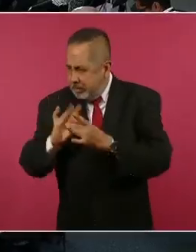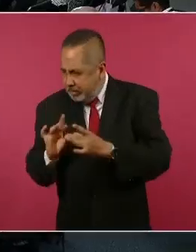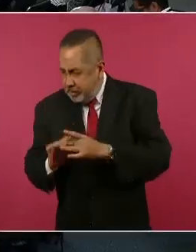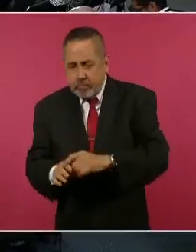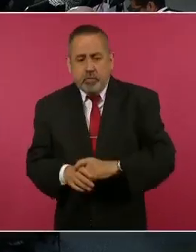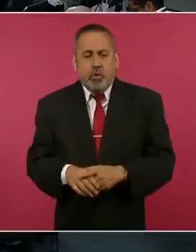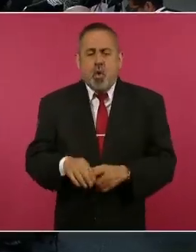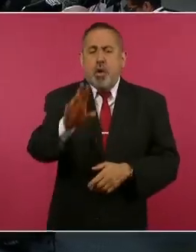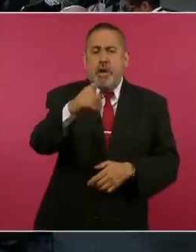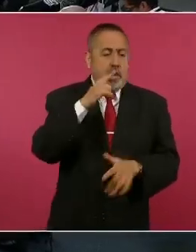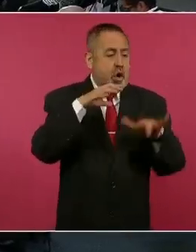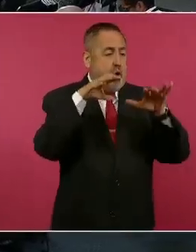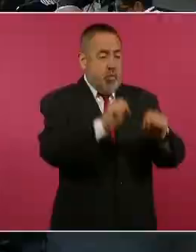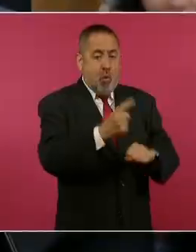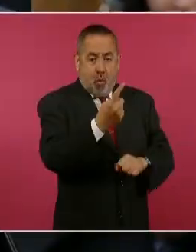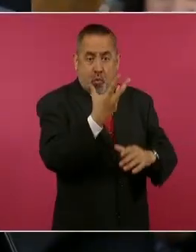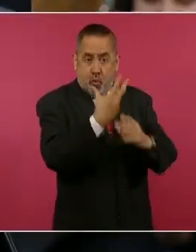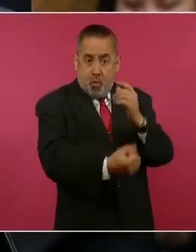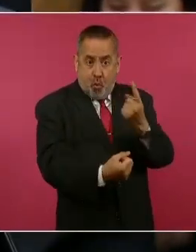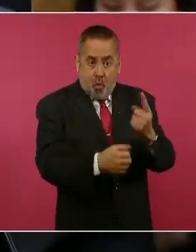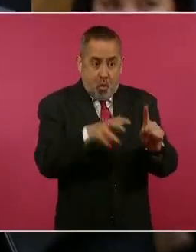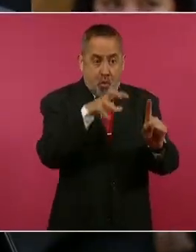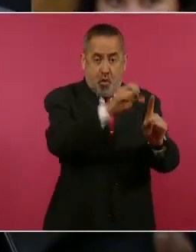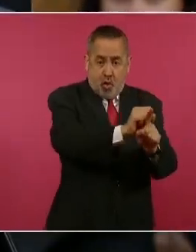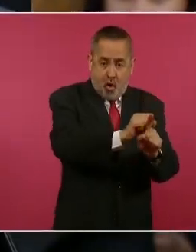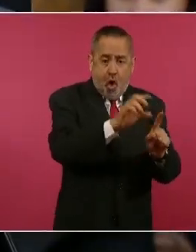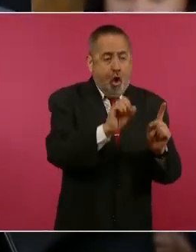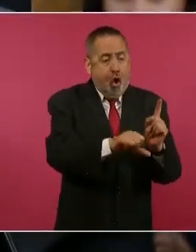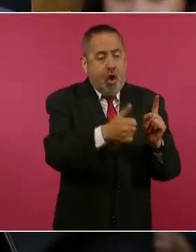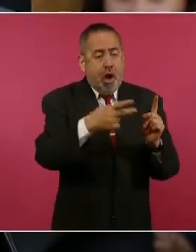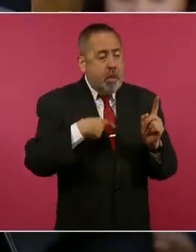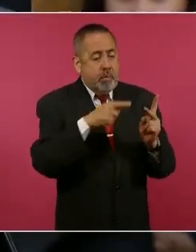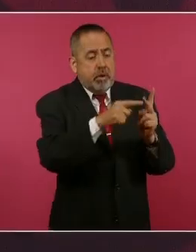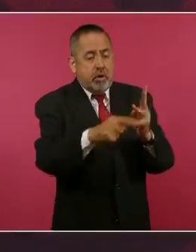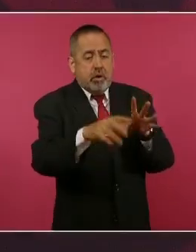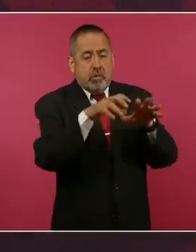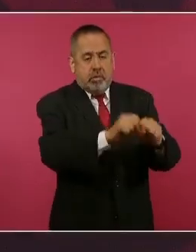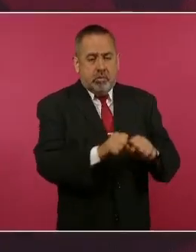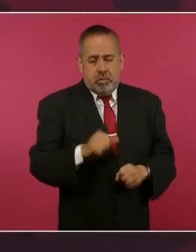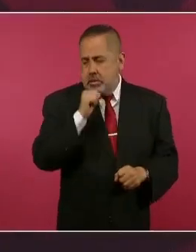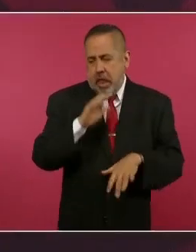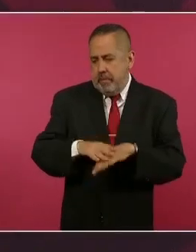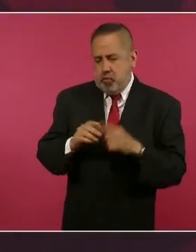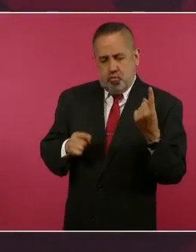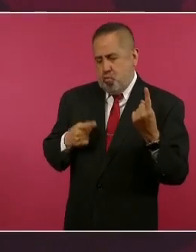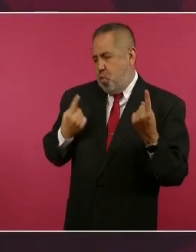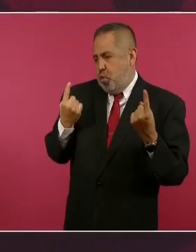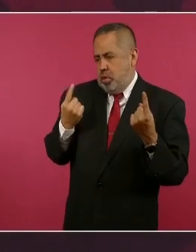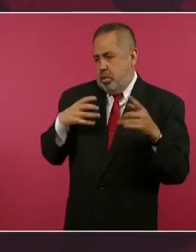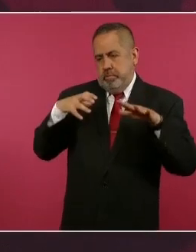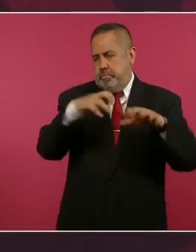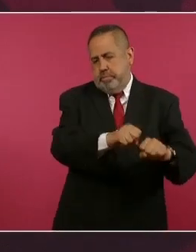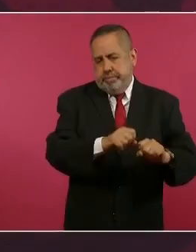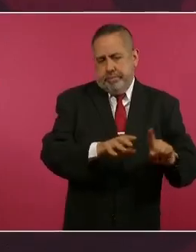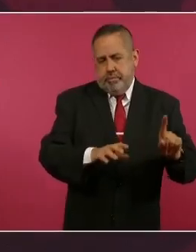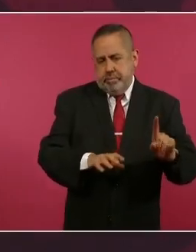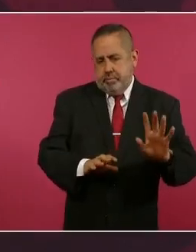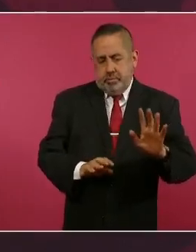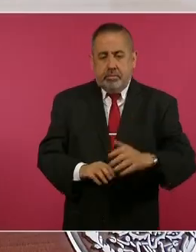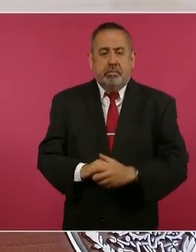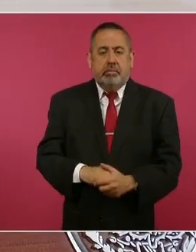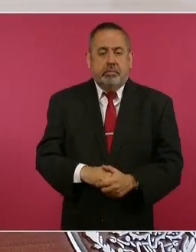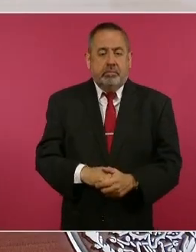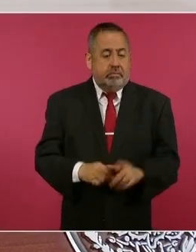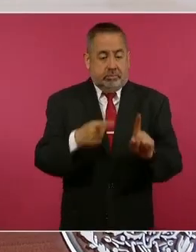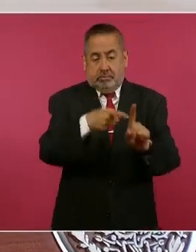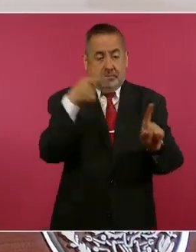fue detenido el que estaba prófugo o también había otras personas? Nada más él, pues es que